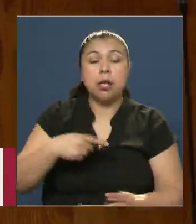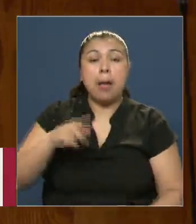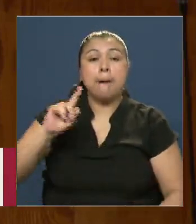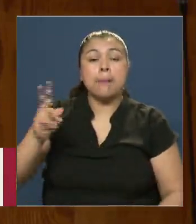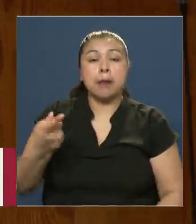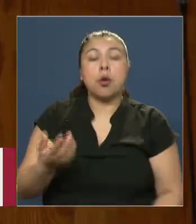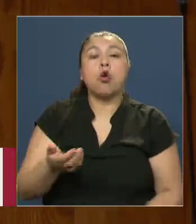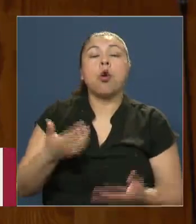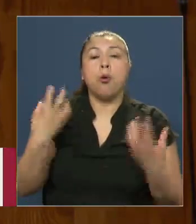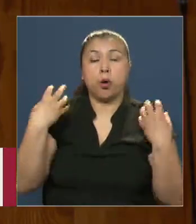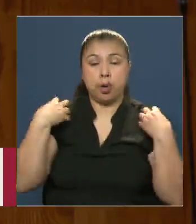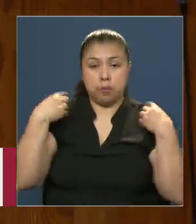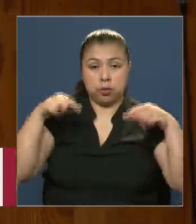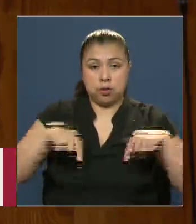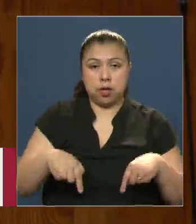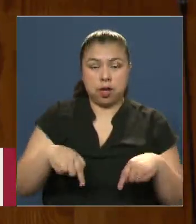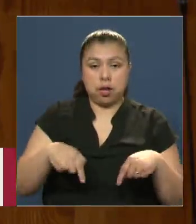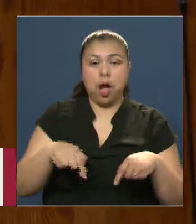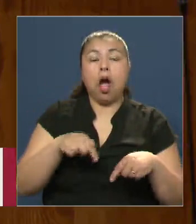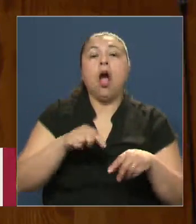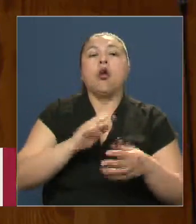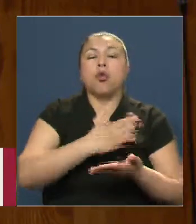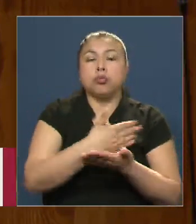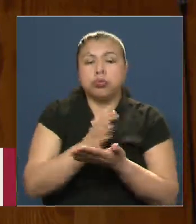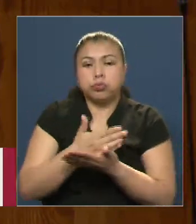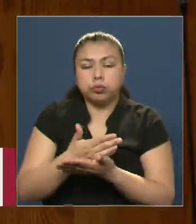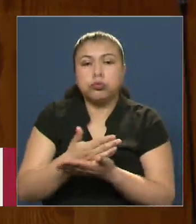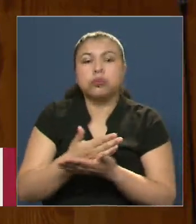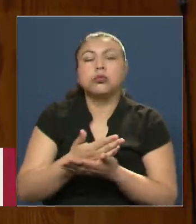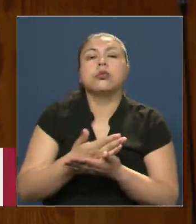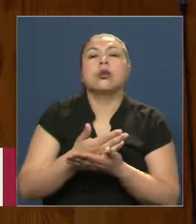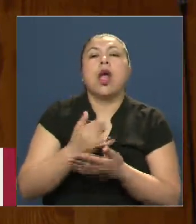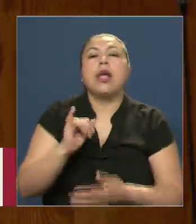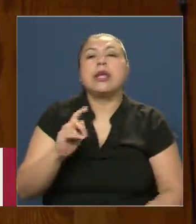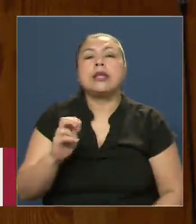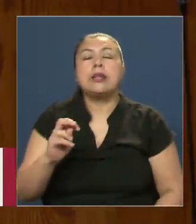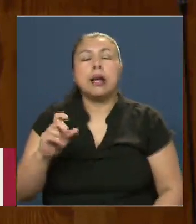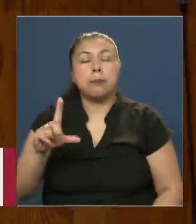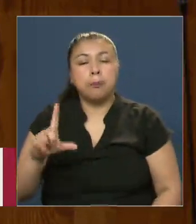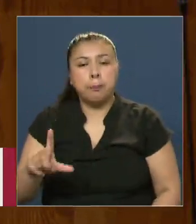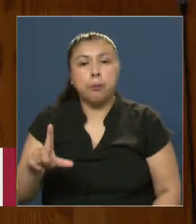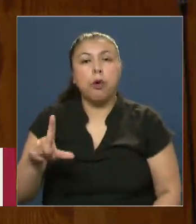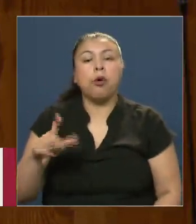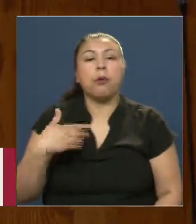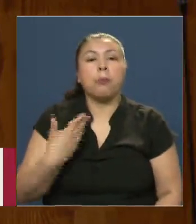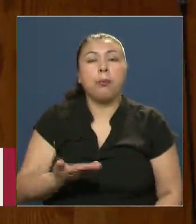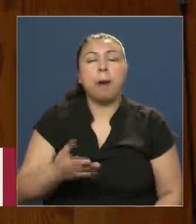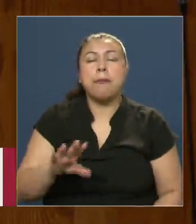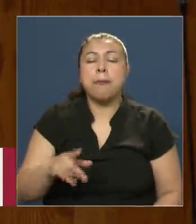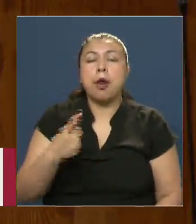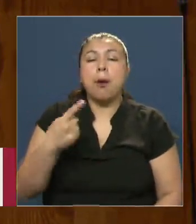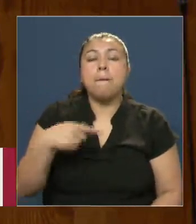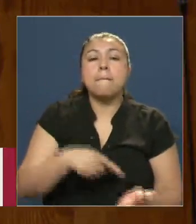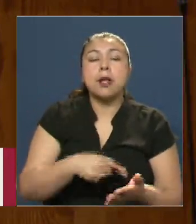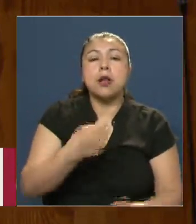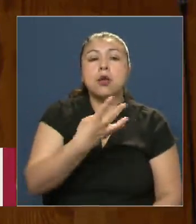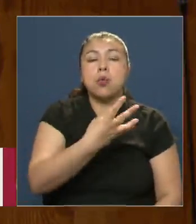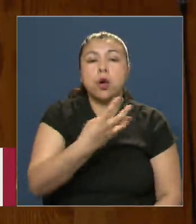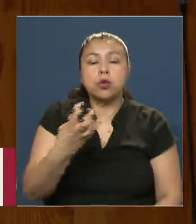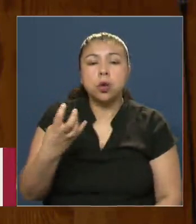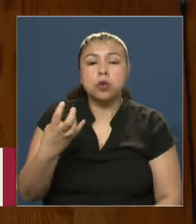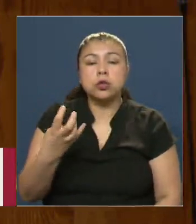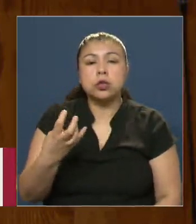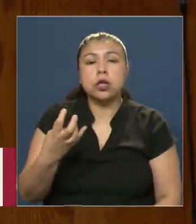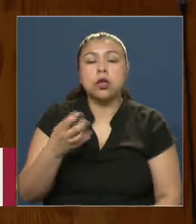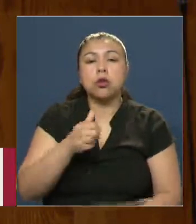anfitrión de la Asamblea General de la Organización Internacional de Policía Criminal. Acudirán alrededor de 1.400 directivos y